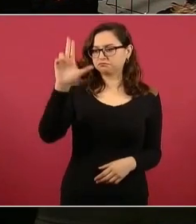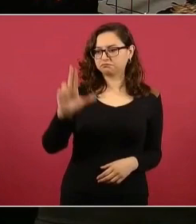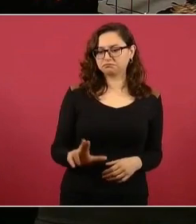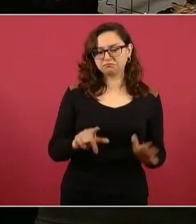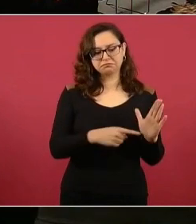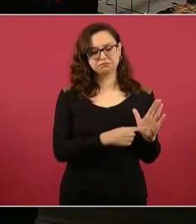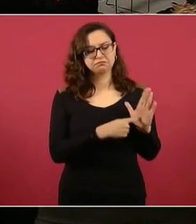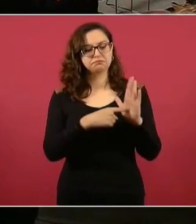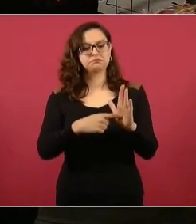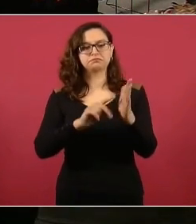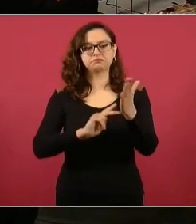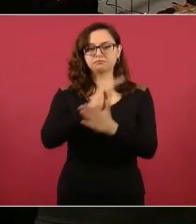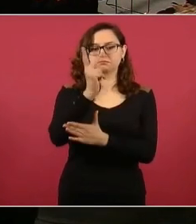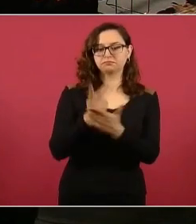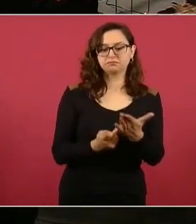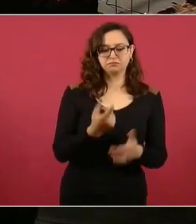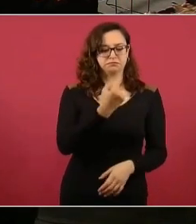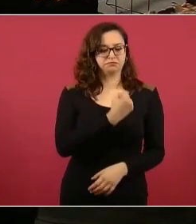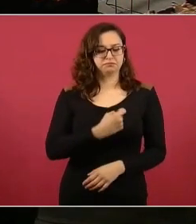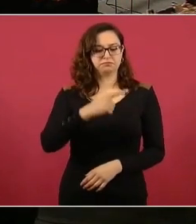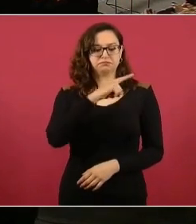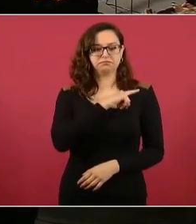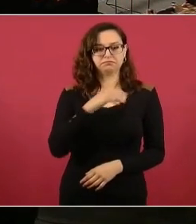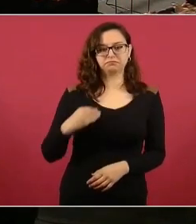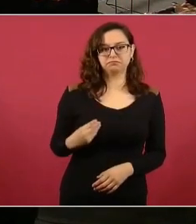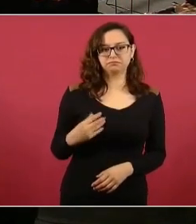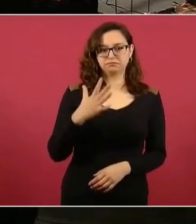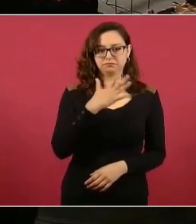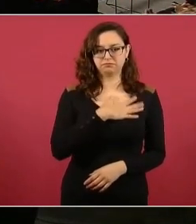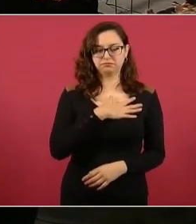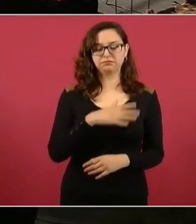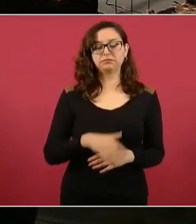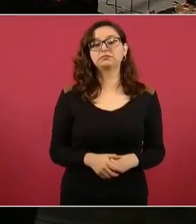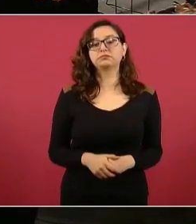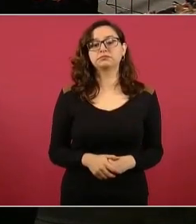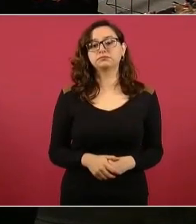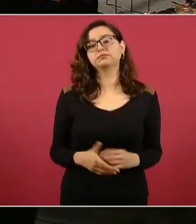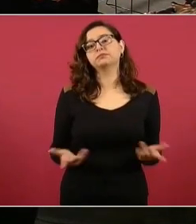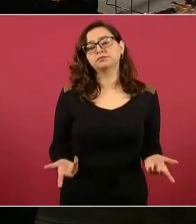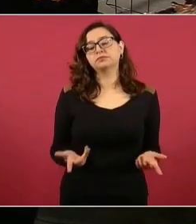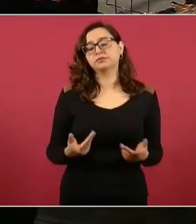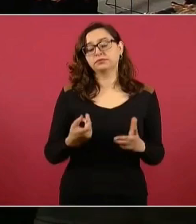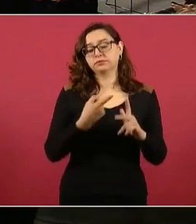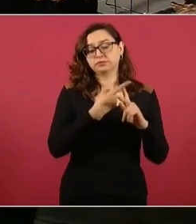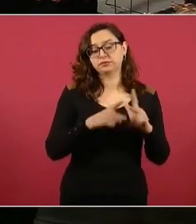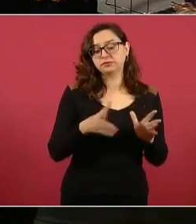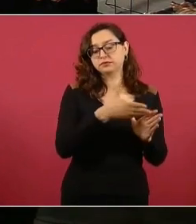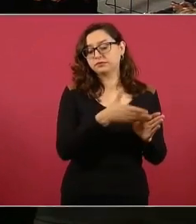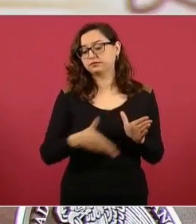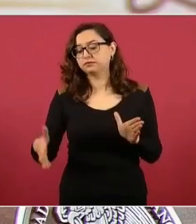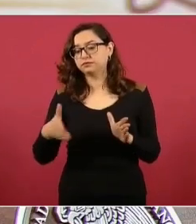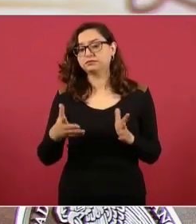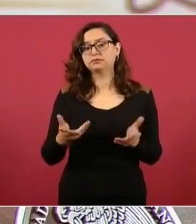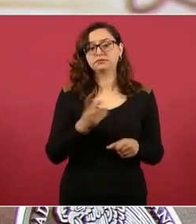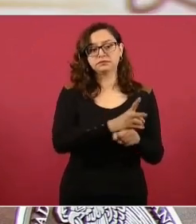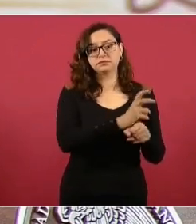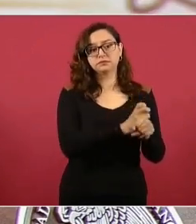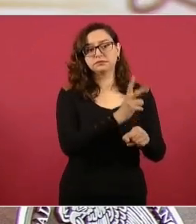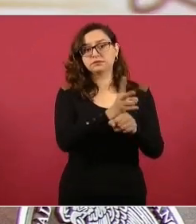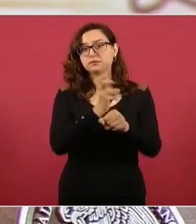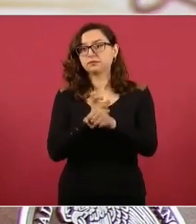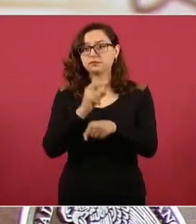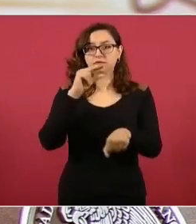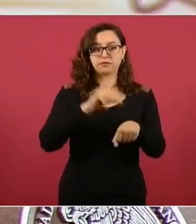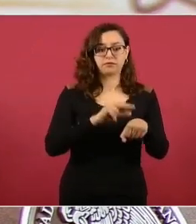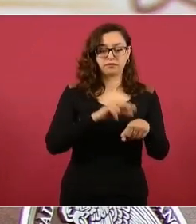y iniciamos con la segunda jornada nacional de reclutamiento y contratación de médicos especialistas como lo ha